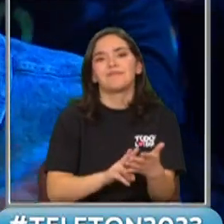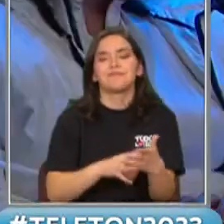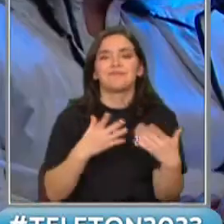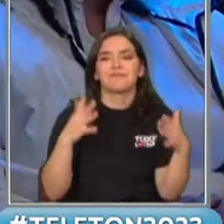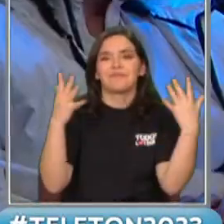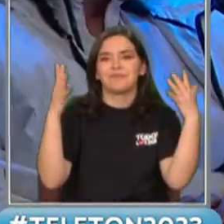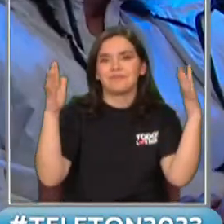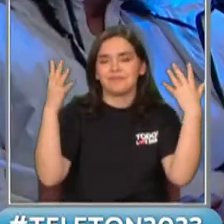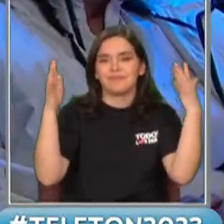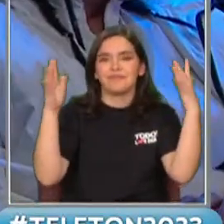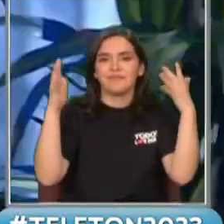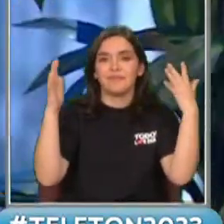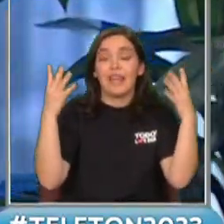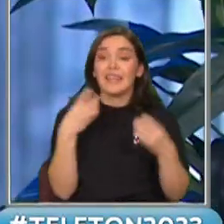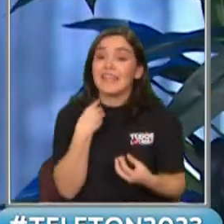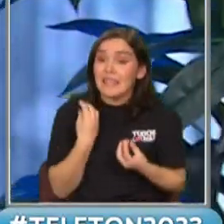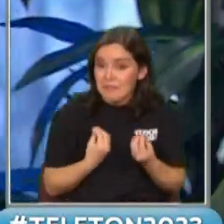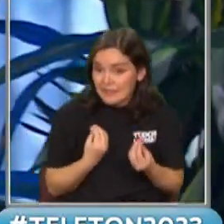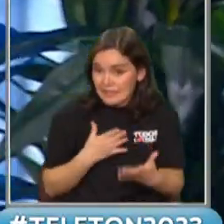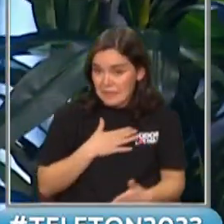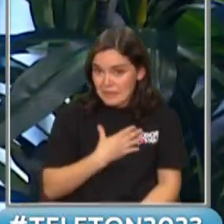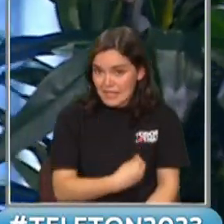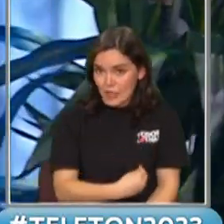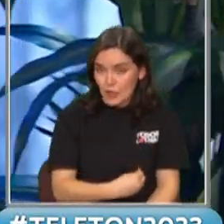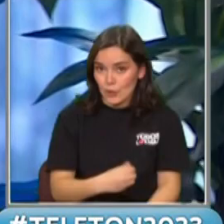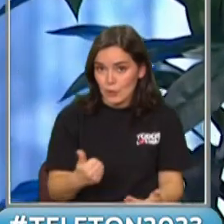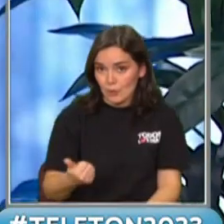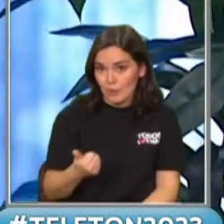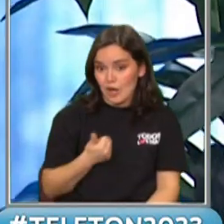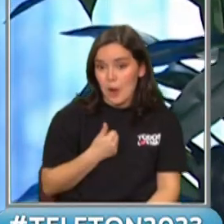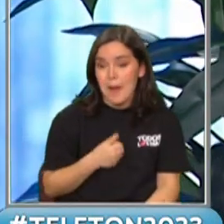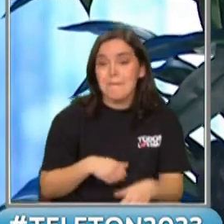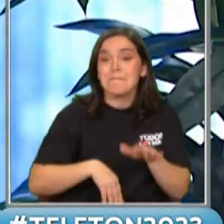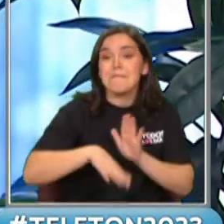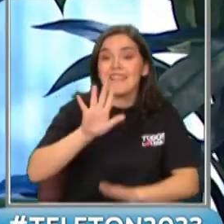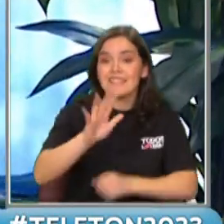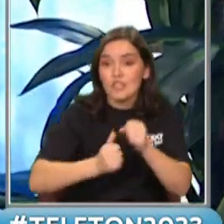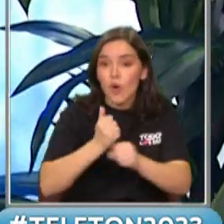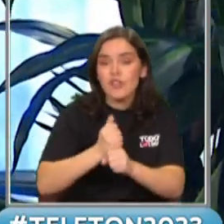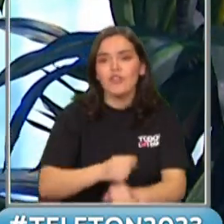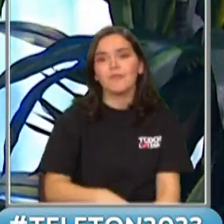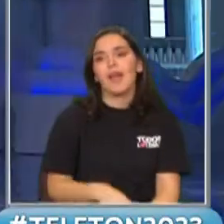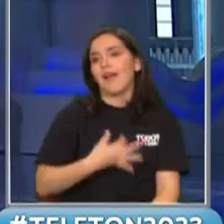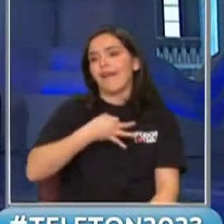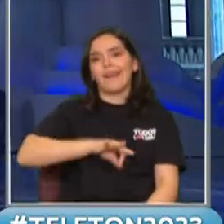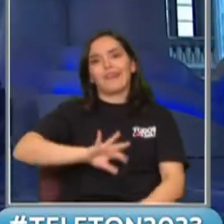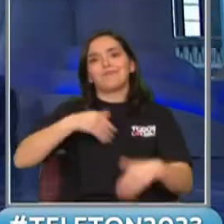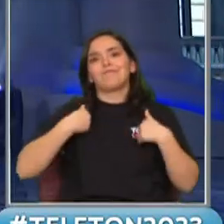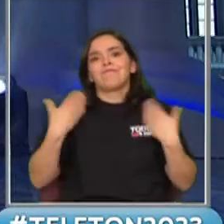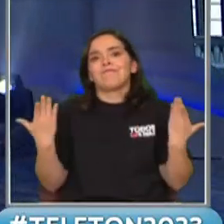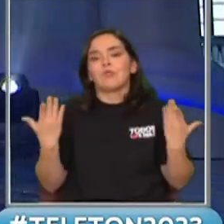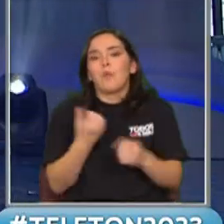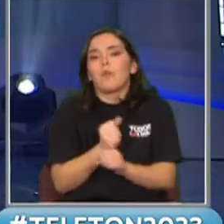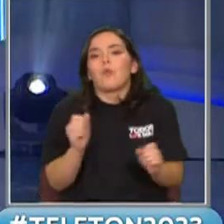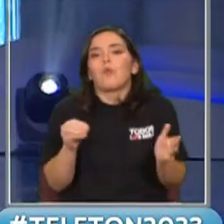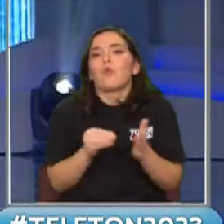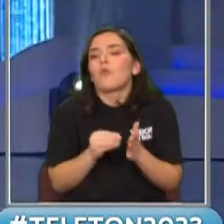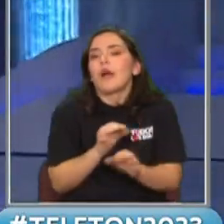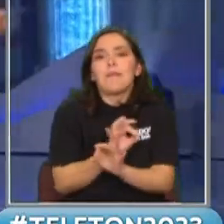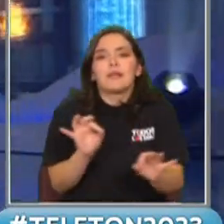sabes lo que pasa es que mis hijos cumplieron más de cinco y me yo no puedo hacer nunca más el número